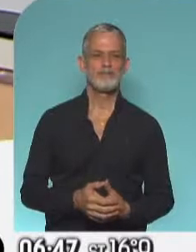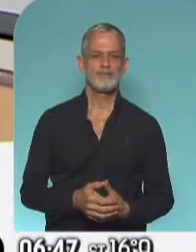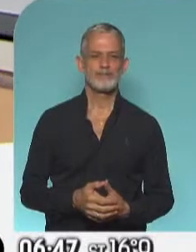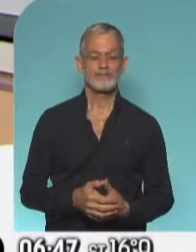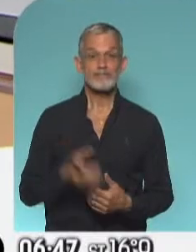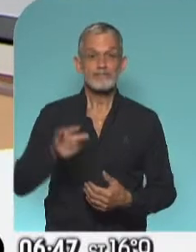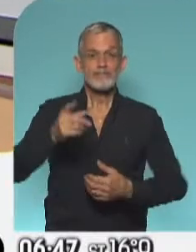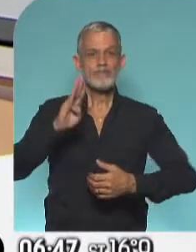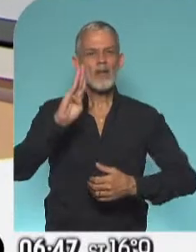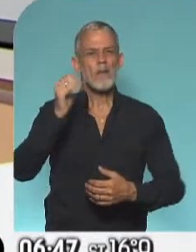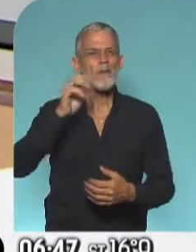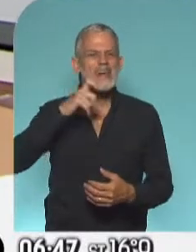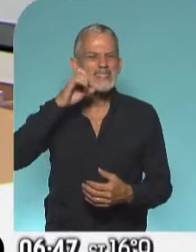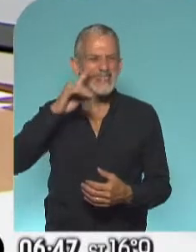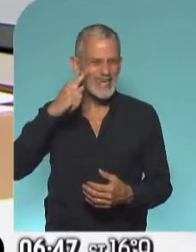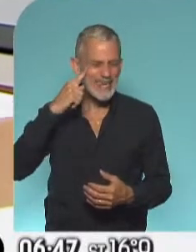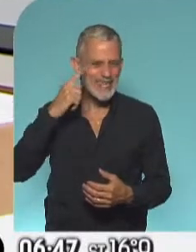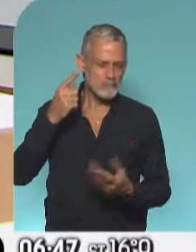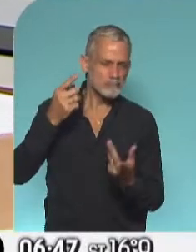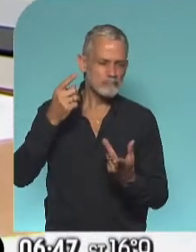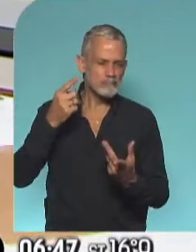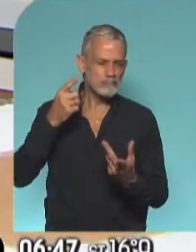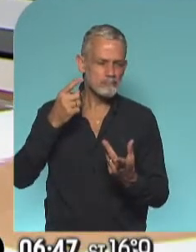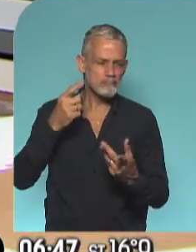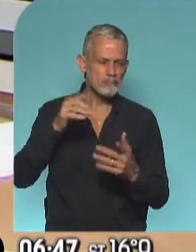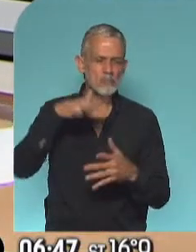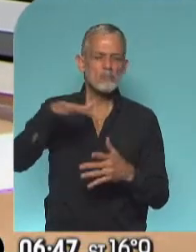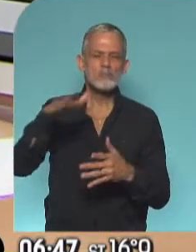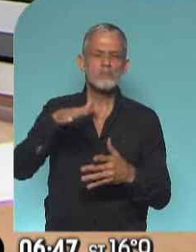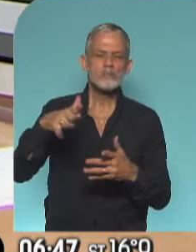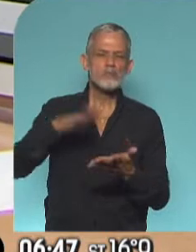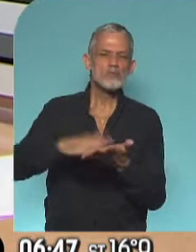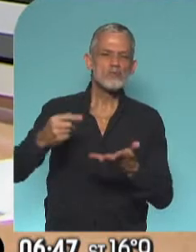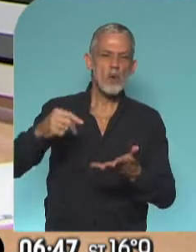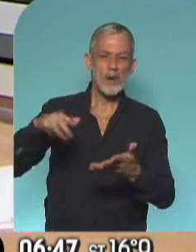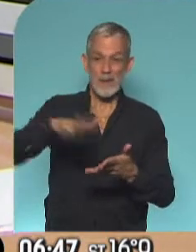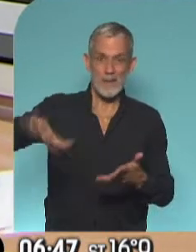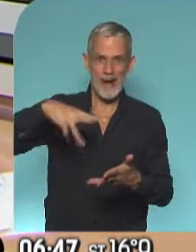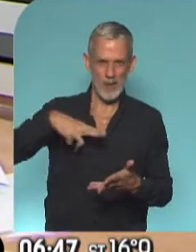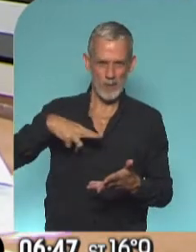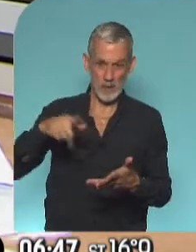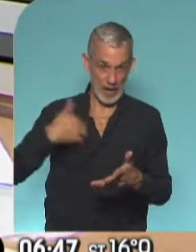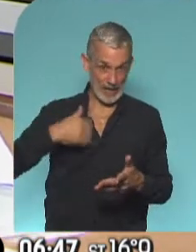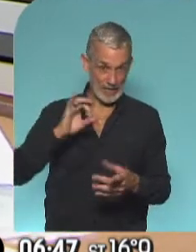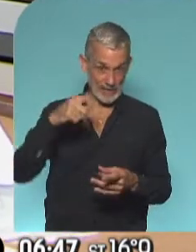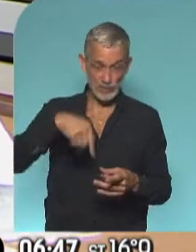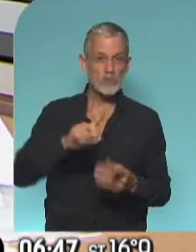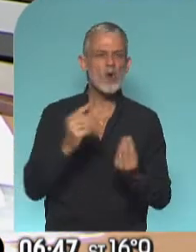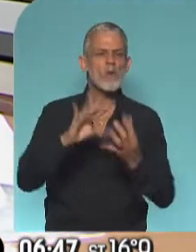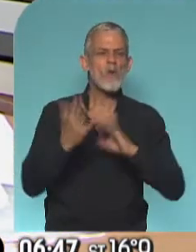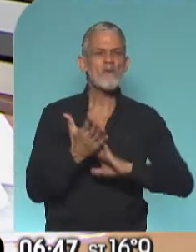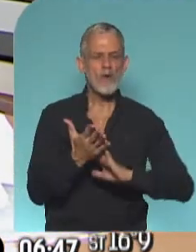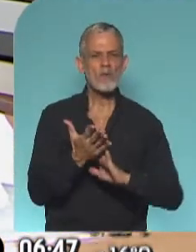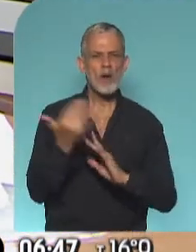andrés varsky en geógrafos fue consultado sobre los barrios privados no solamente la república argentina sino de qué manera se